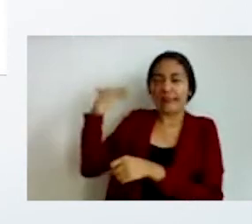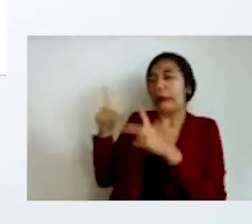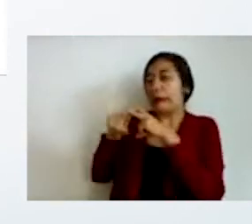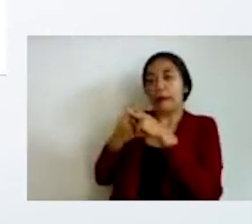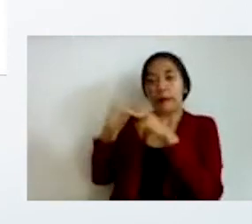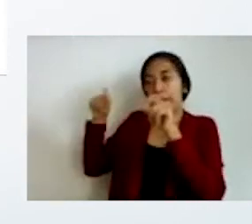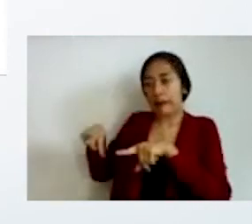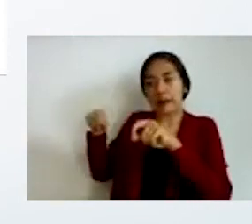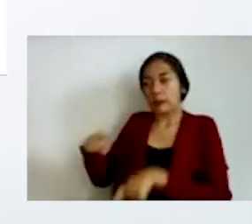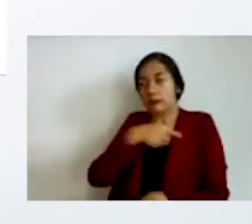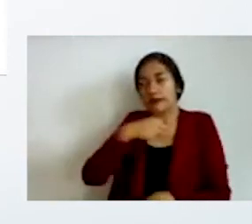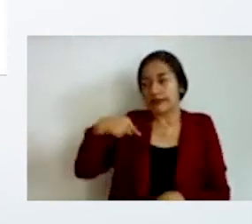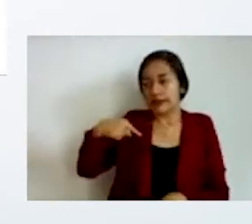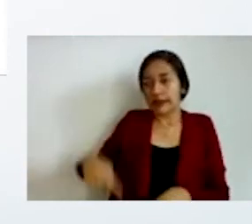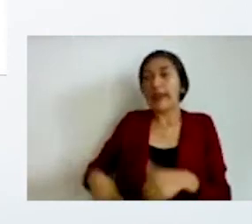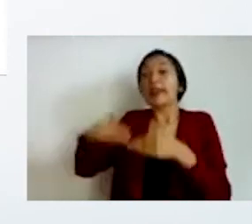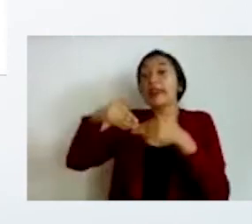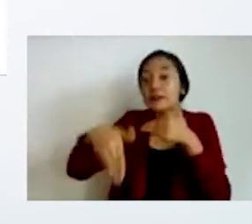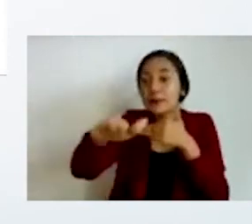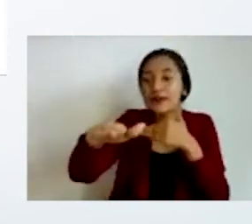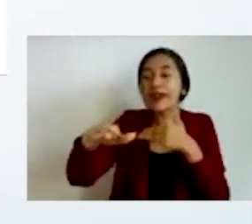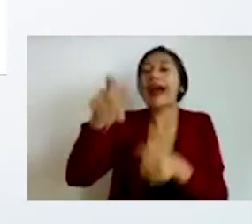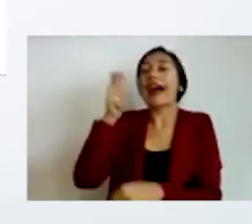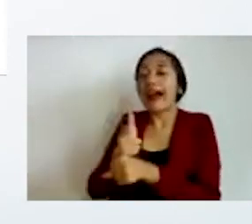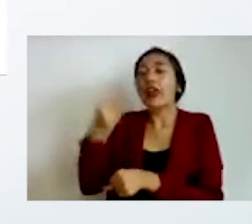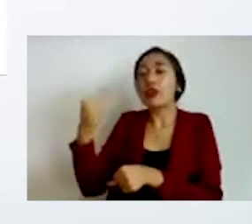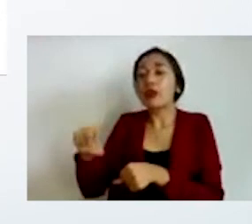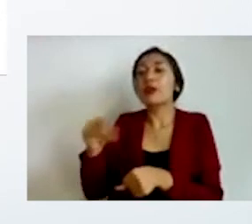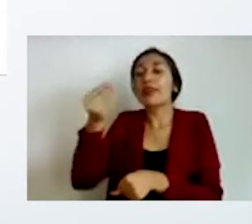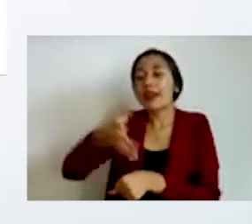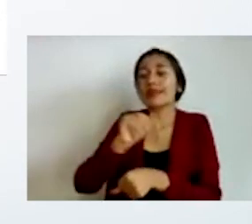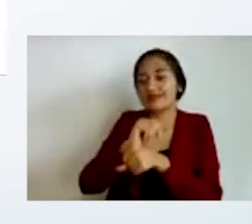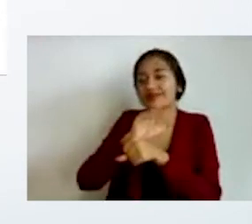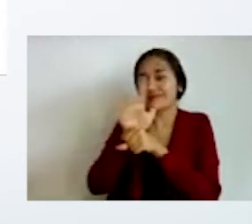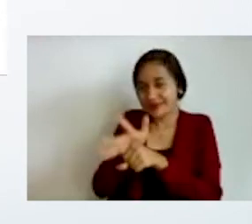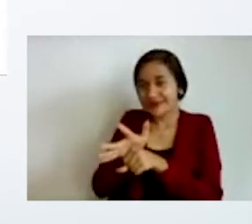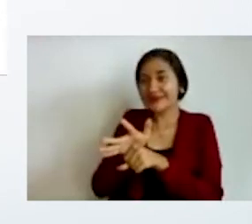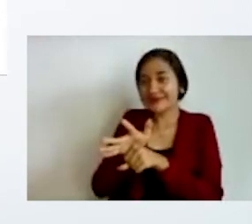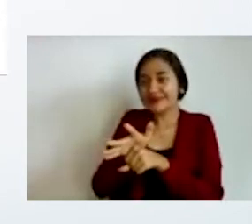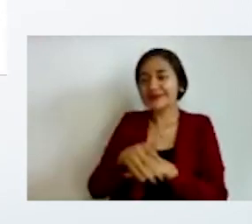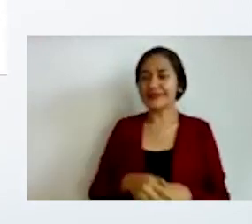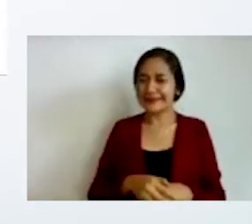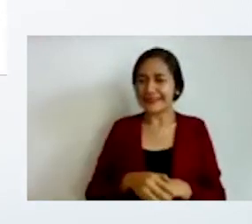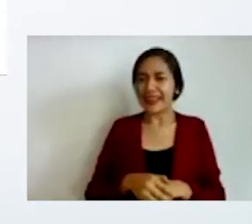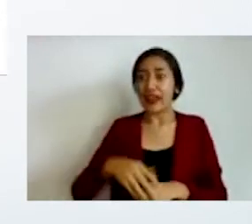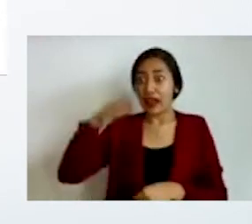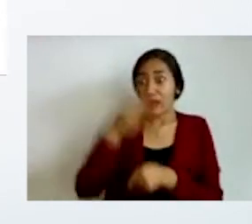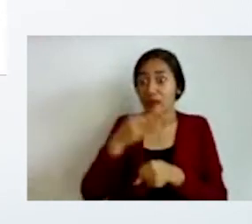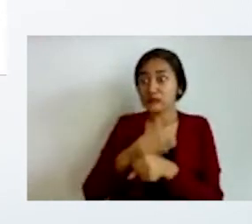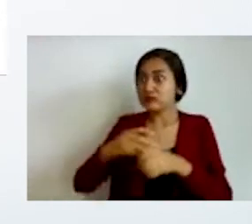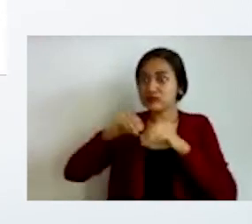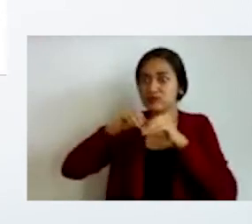pues este fenómeno de diseminación de una epidemia producida por la infección de un